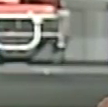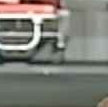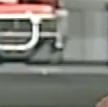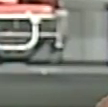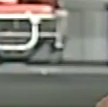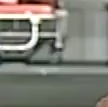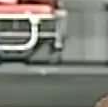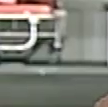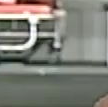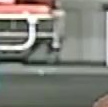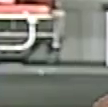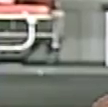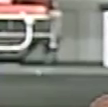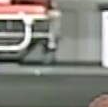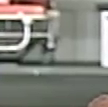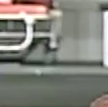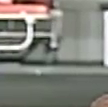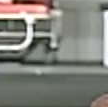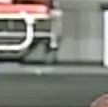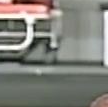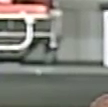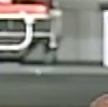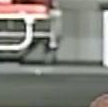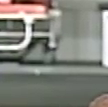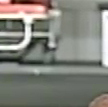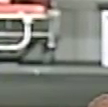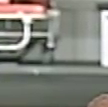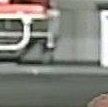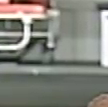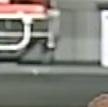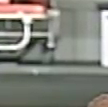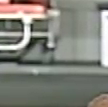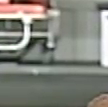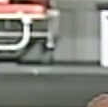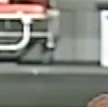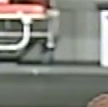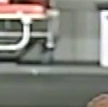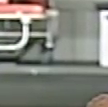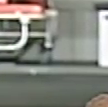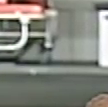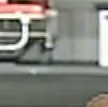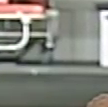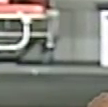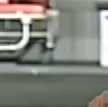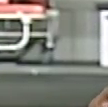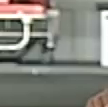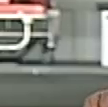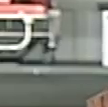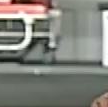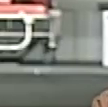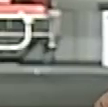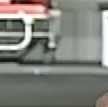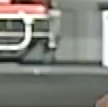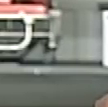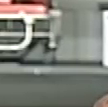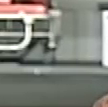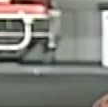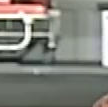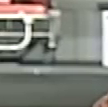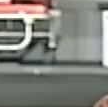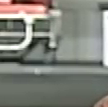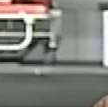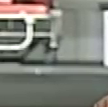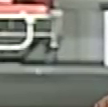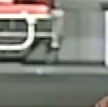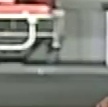la persecución, el bloqueo y la agresión financiera y económica del imperialismo y del gobierno de Estados Unidos